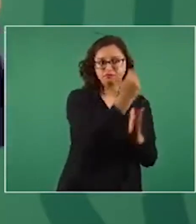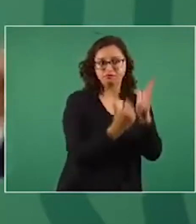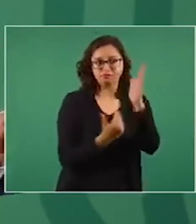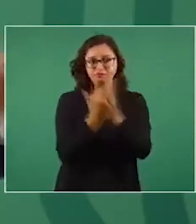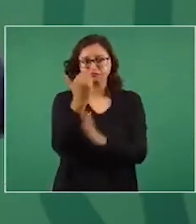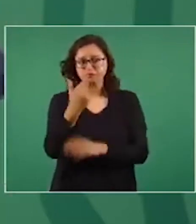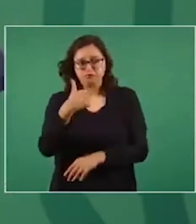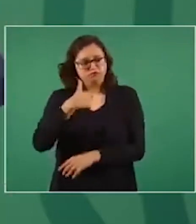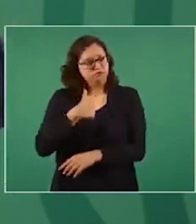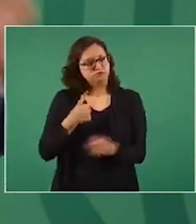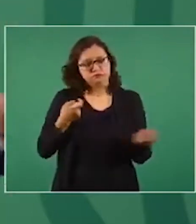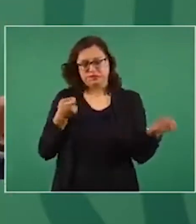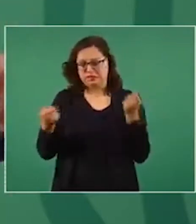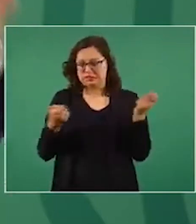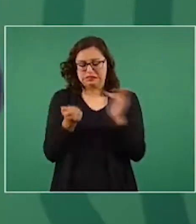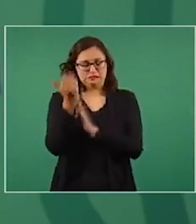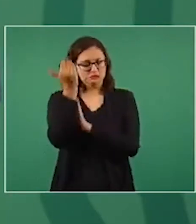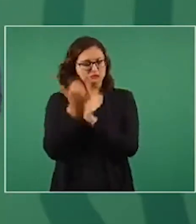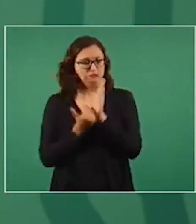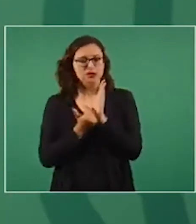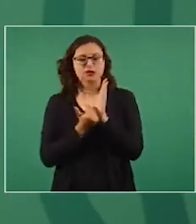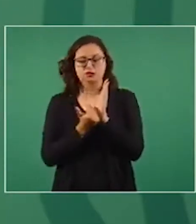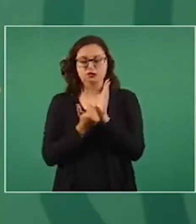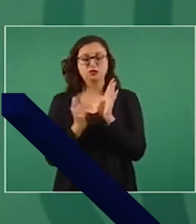lo tenemos clarísimo